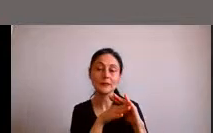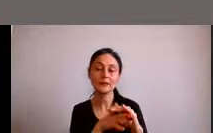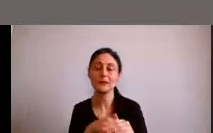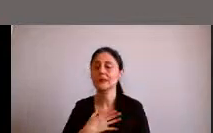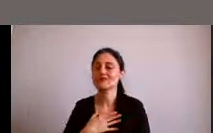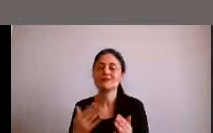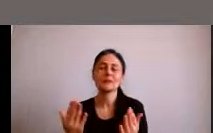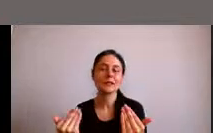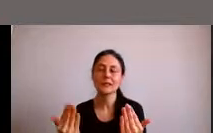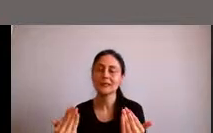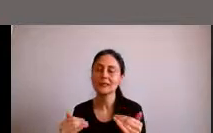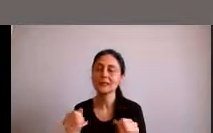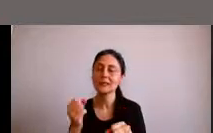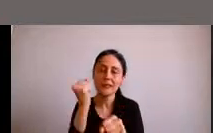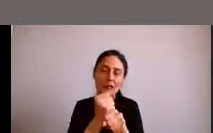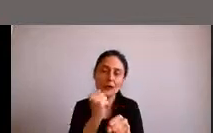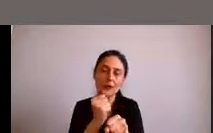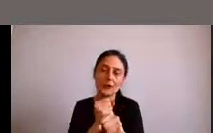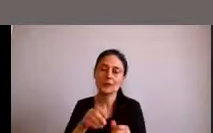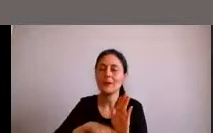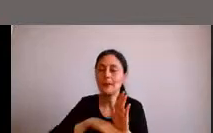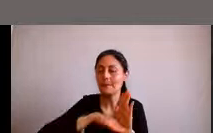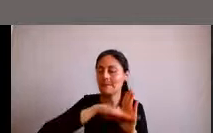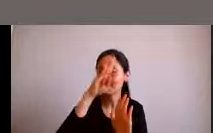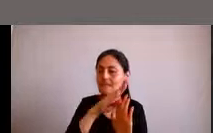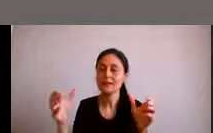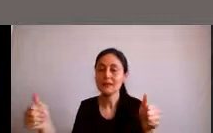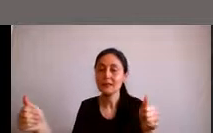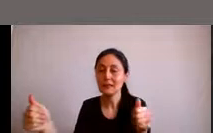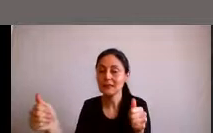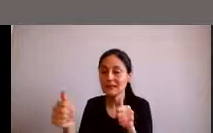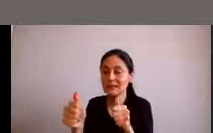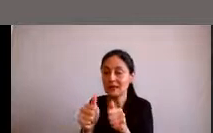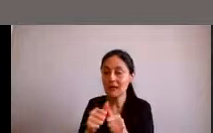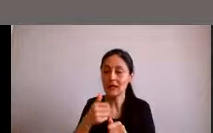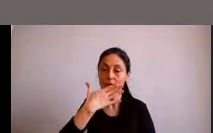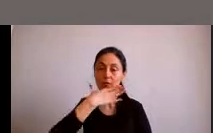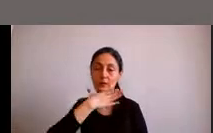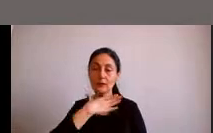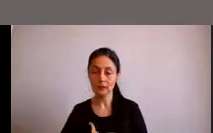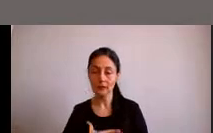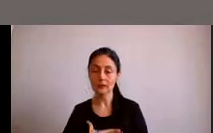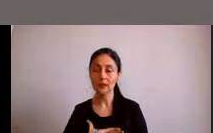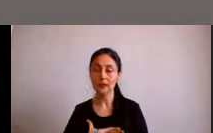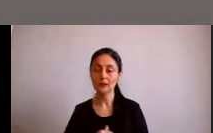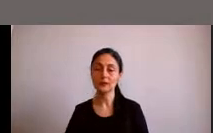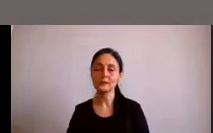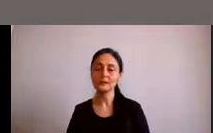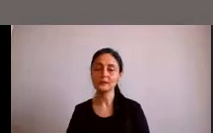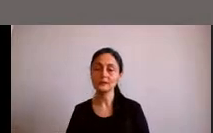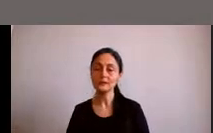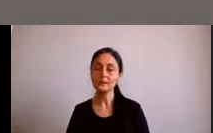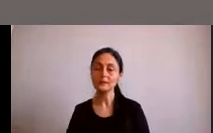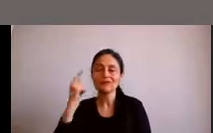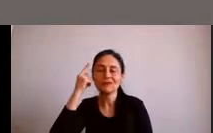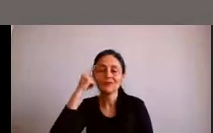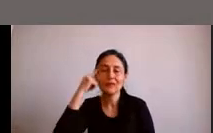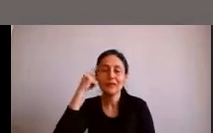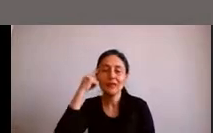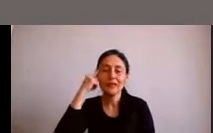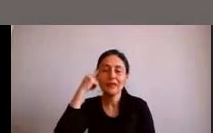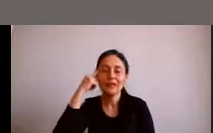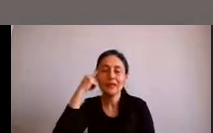más personalizado, que esté enfocado a entender el valor también de la vida, digamos, de nuestra